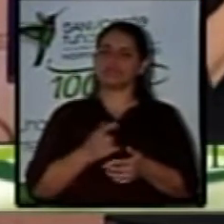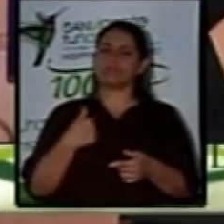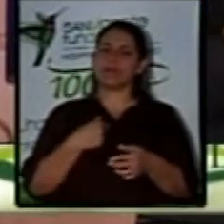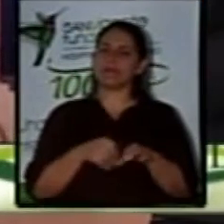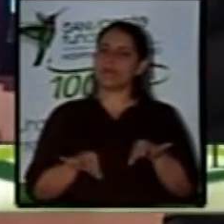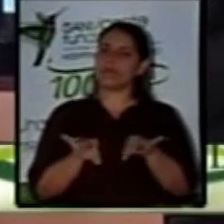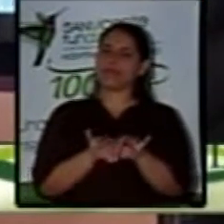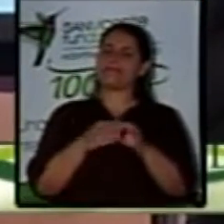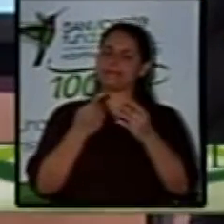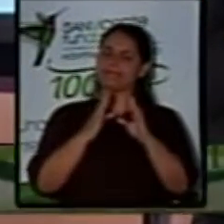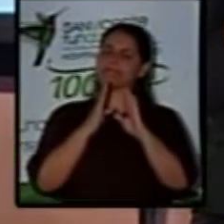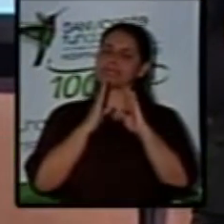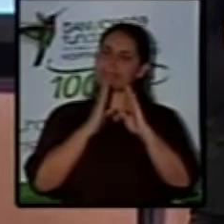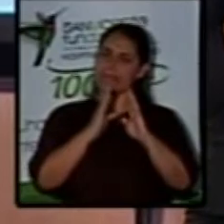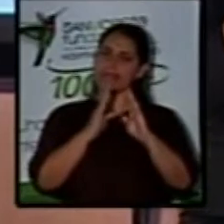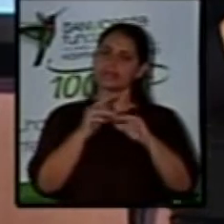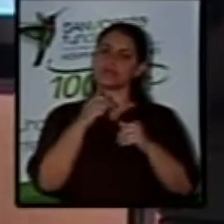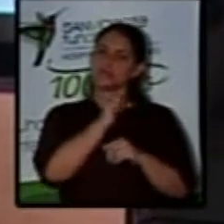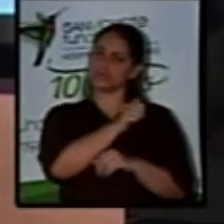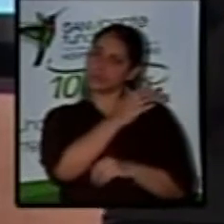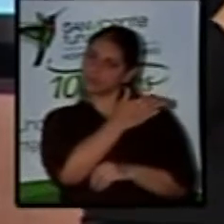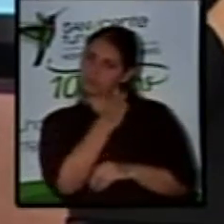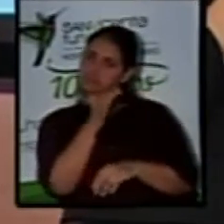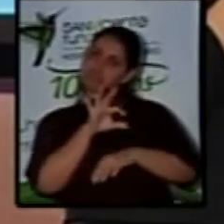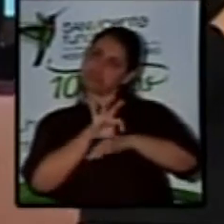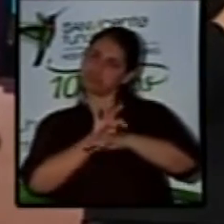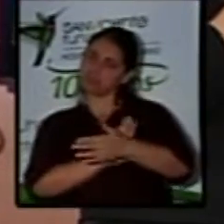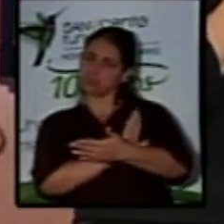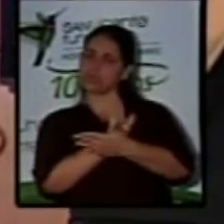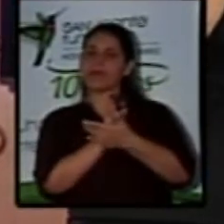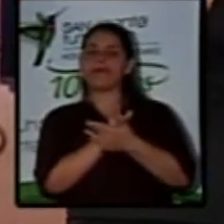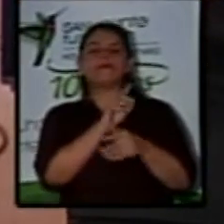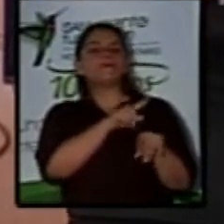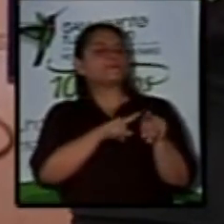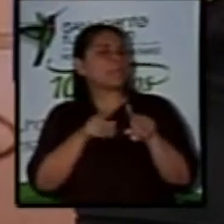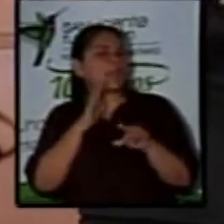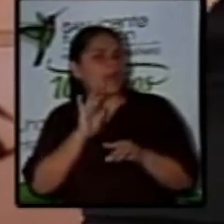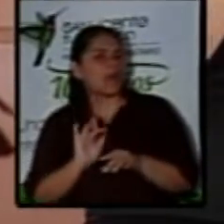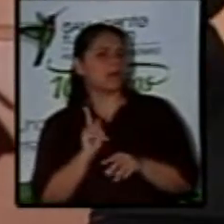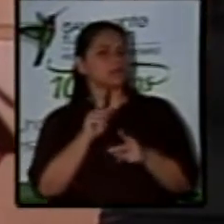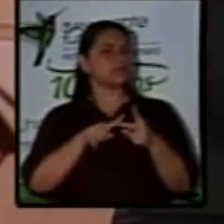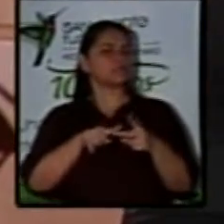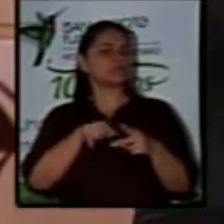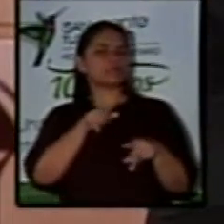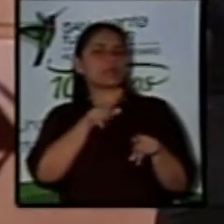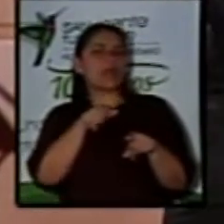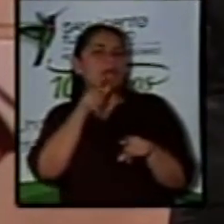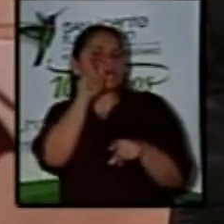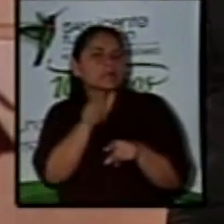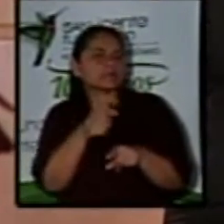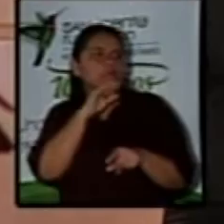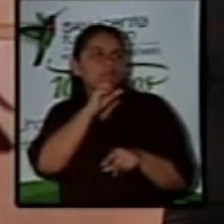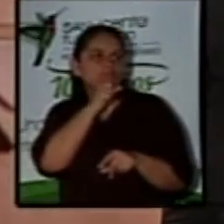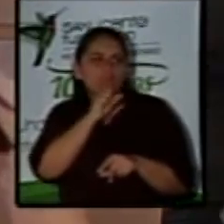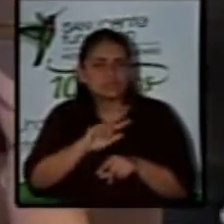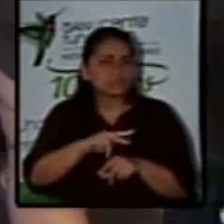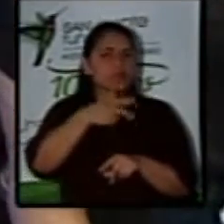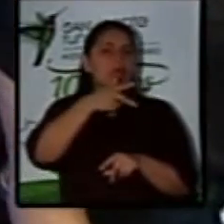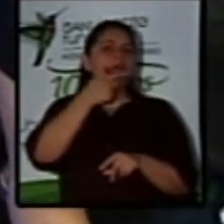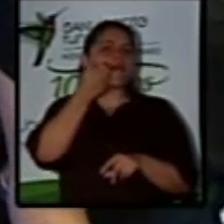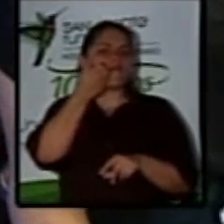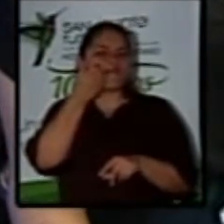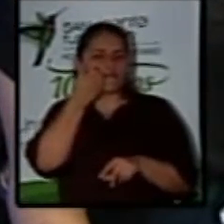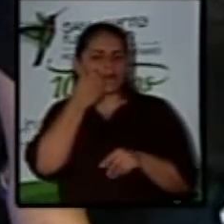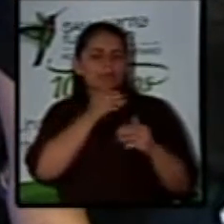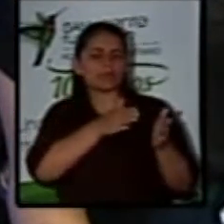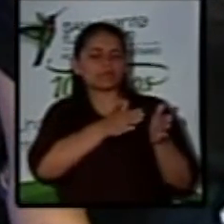atribuirlo pues a que sea solo el problema de las varices, a no ser pues que ya el paciente tenga una enfermedad avanzada. Indudablemente, si